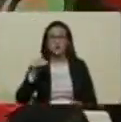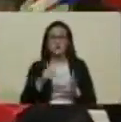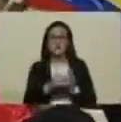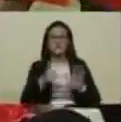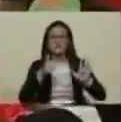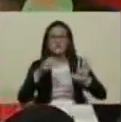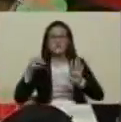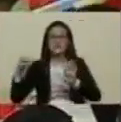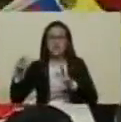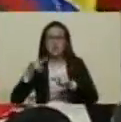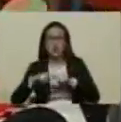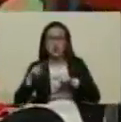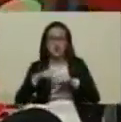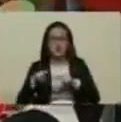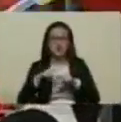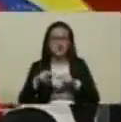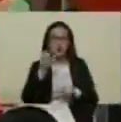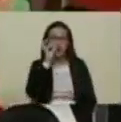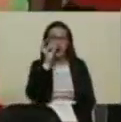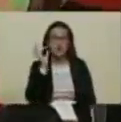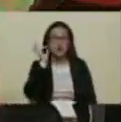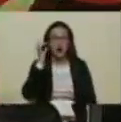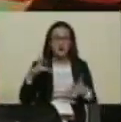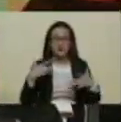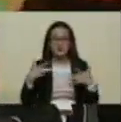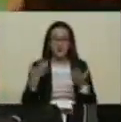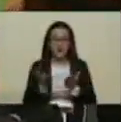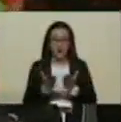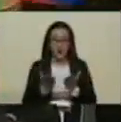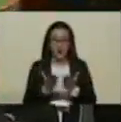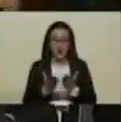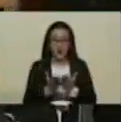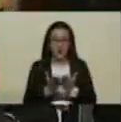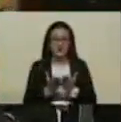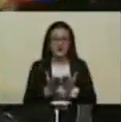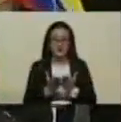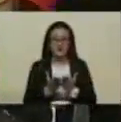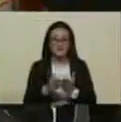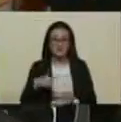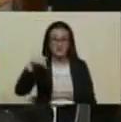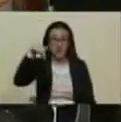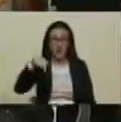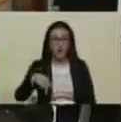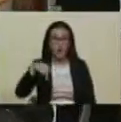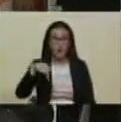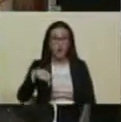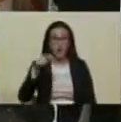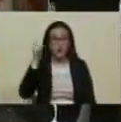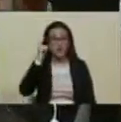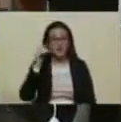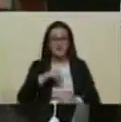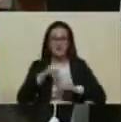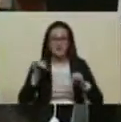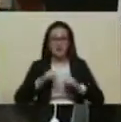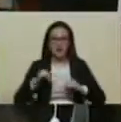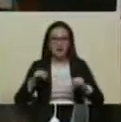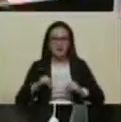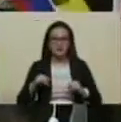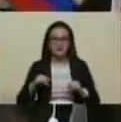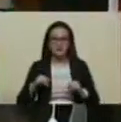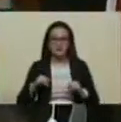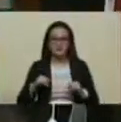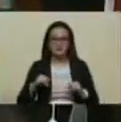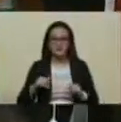54.600 niños y niñas en la actividad escolar. Para nosotros hoy un día feliz, ya que en